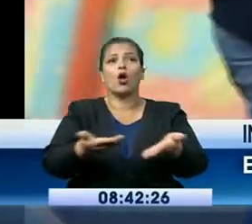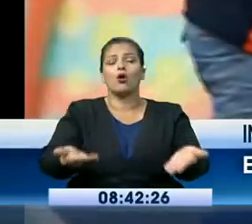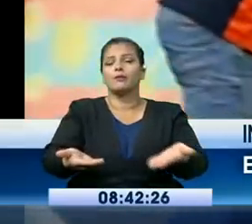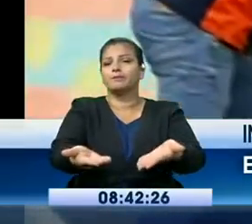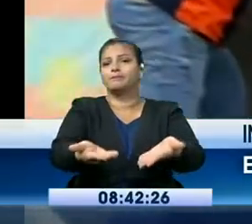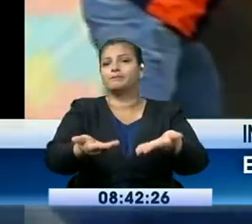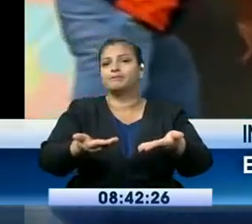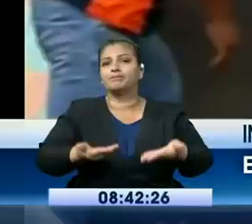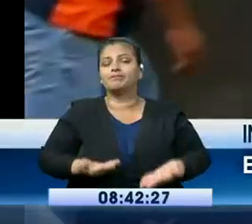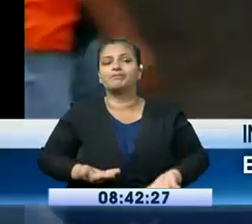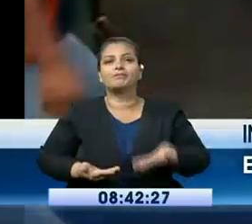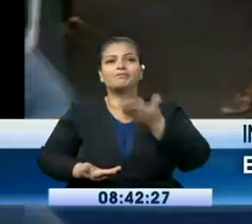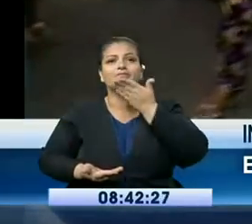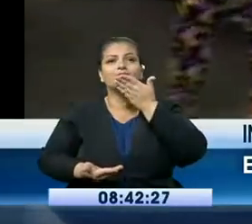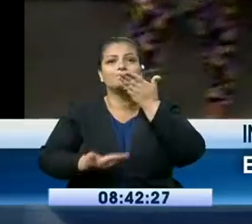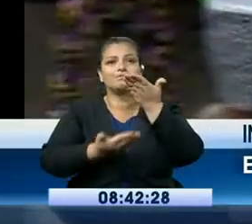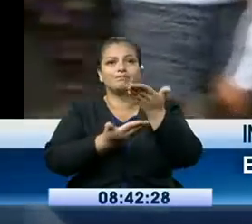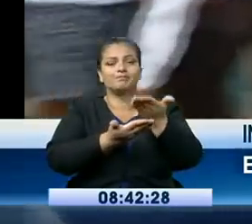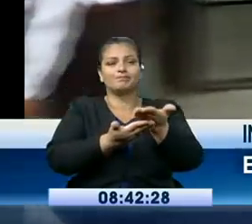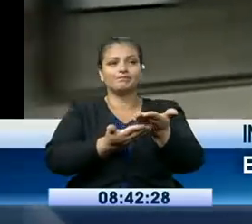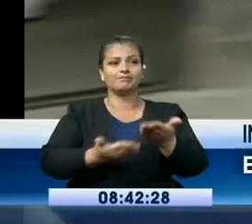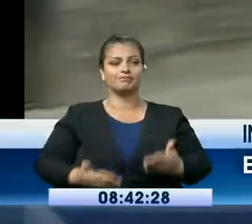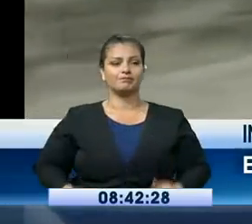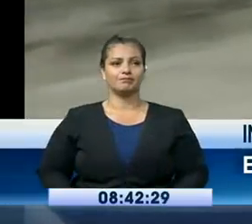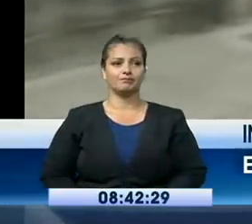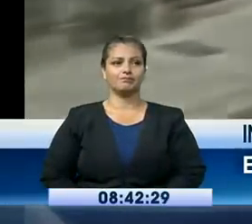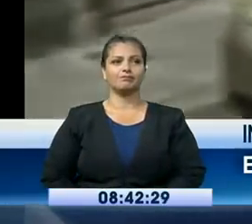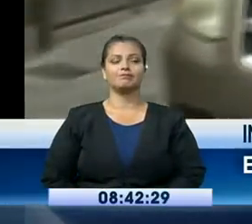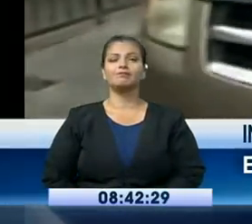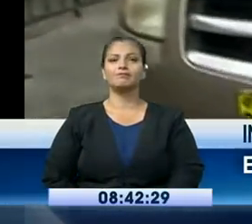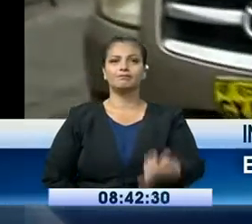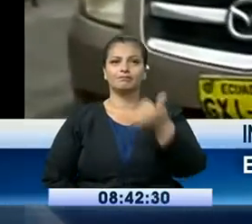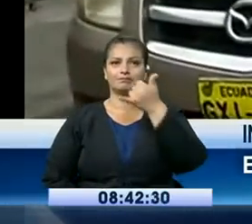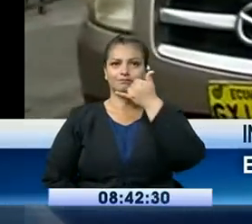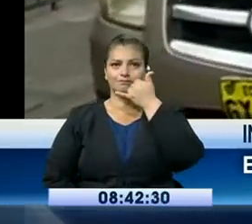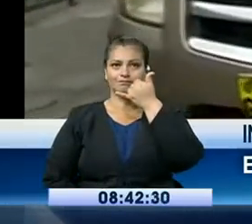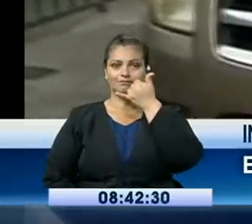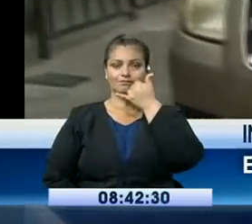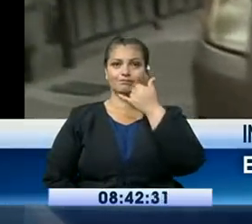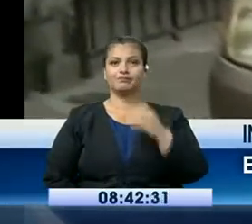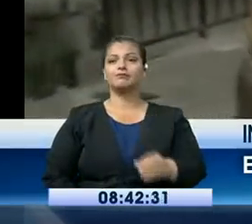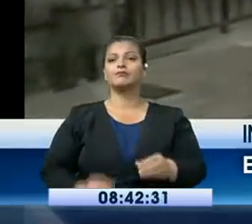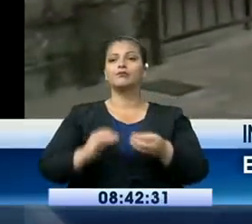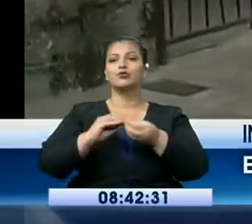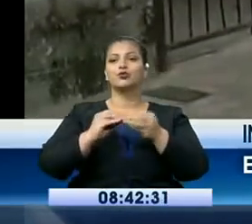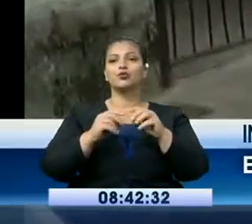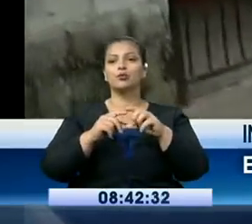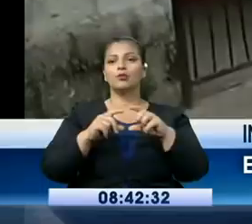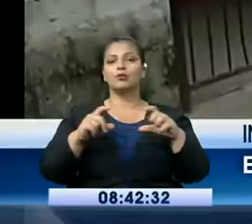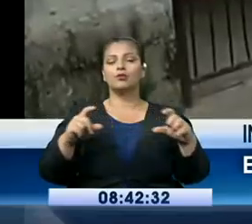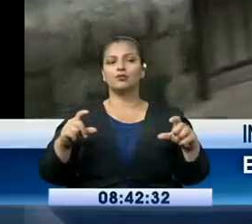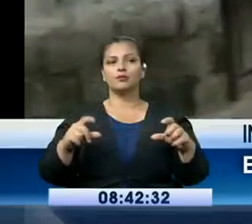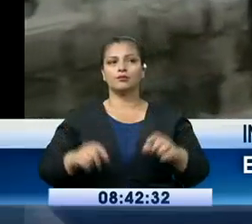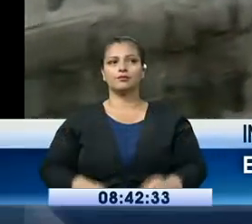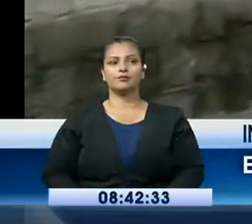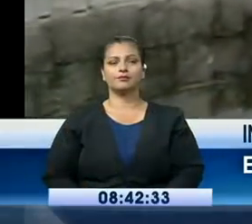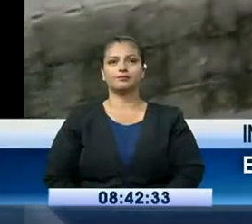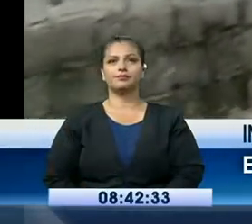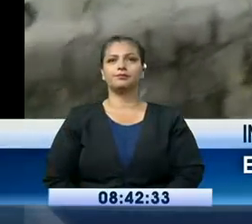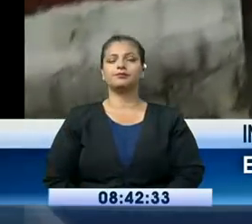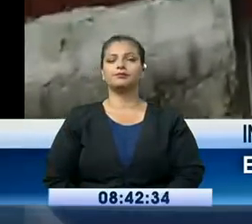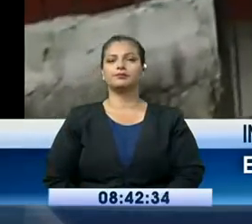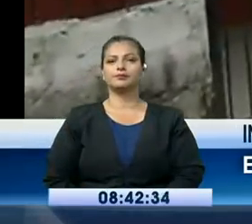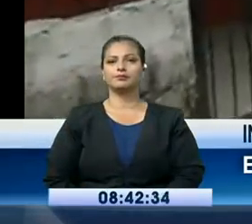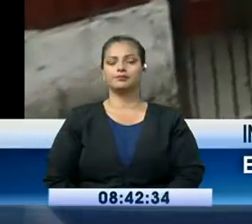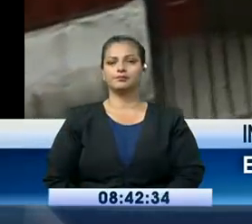pues creo que hay un número y aquí tenemos un número si nos pueden colaborar a ver acá nuestra amiga ayúdenos